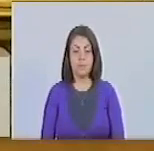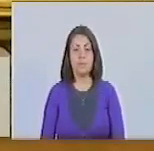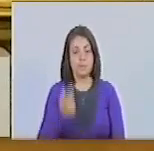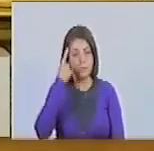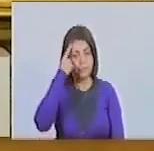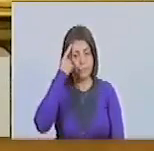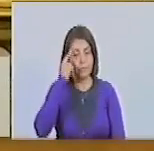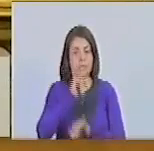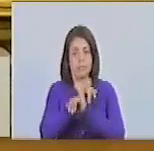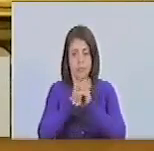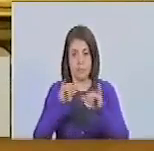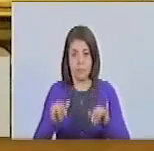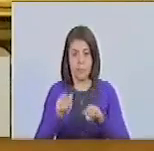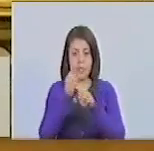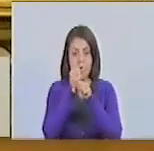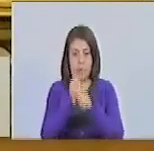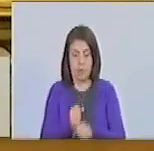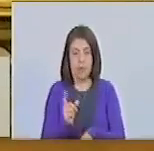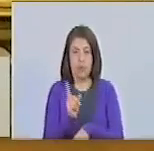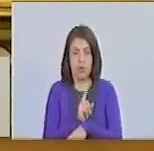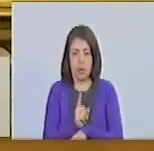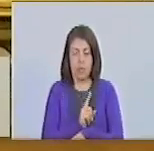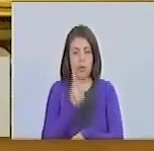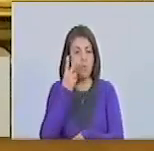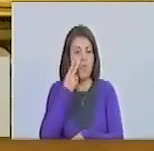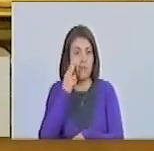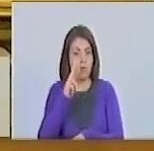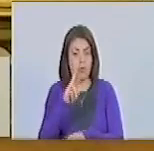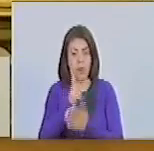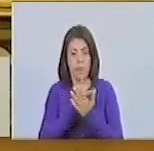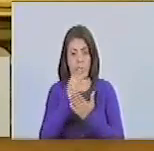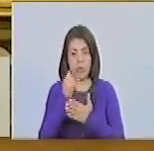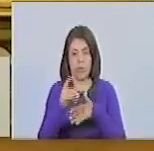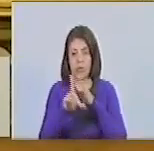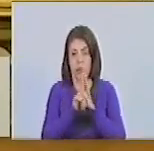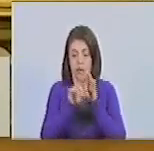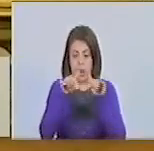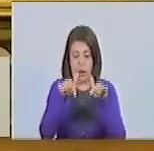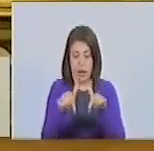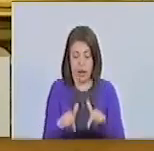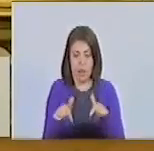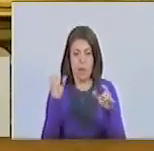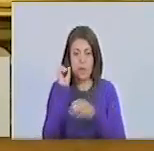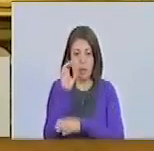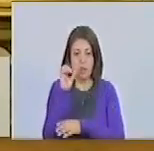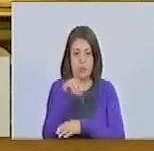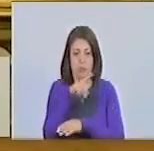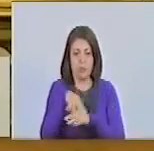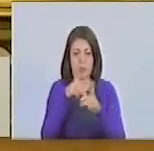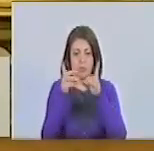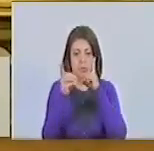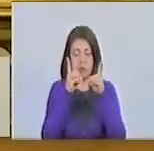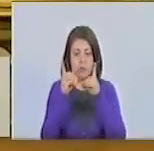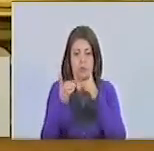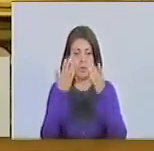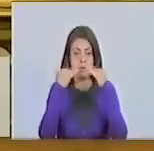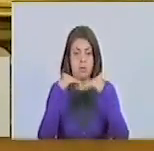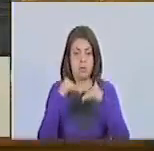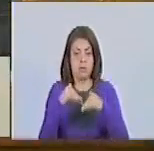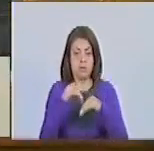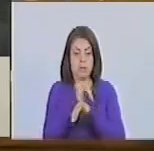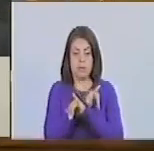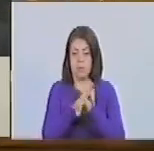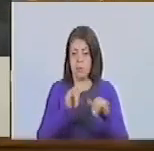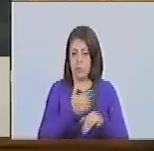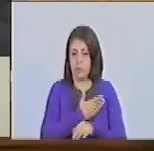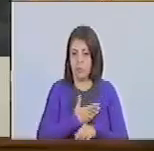cuenta, ciudadana secretaria, esperamos muy pronto ver ese proyecto de ley aquí en el hemiciclo para discutirlo. Siguiente punto.